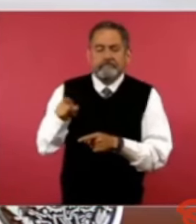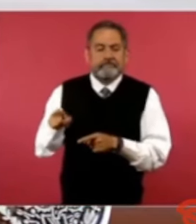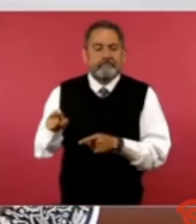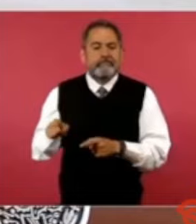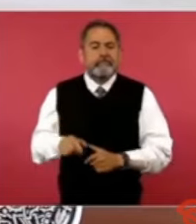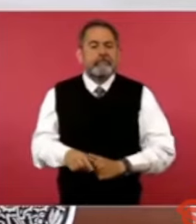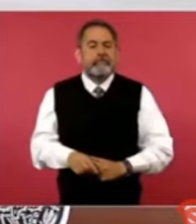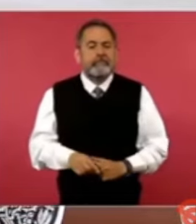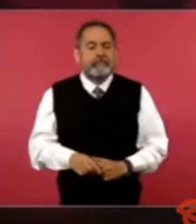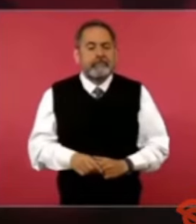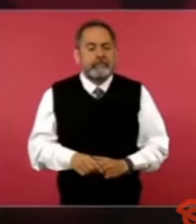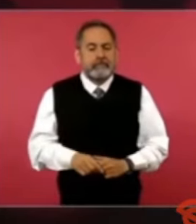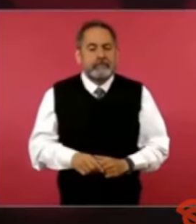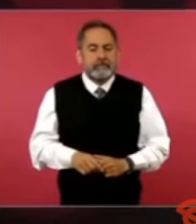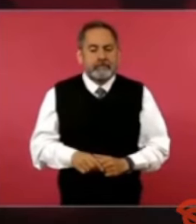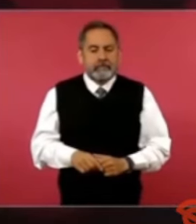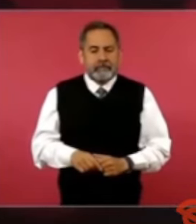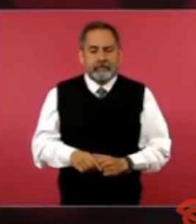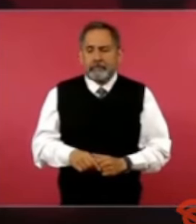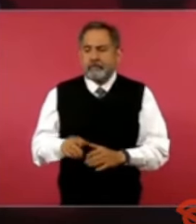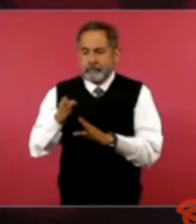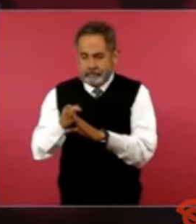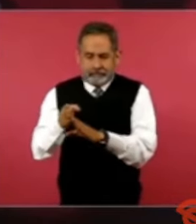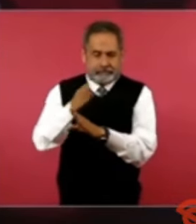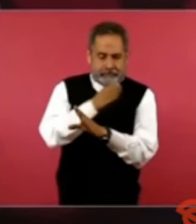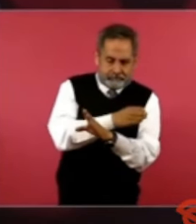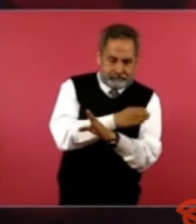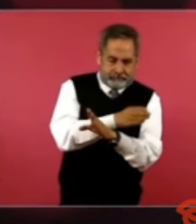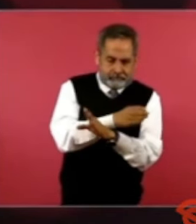Yaqui antes como antes